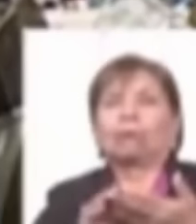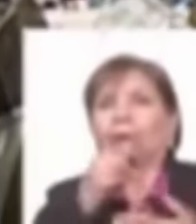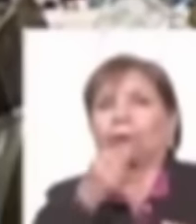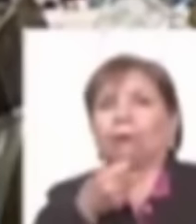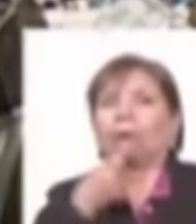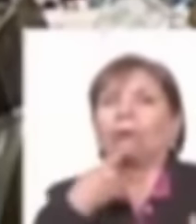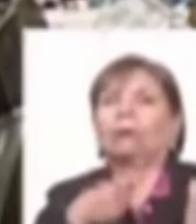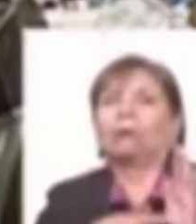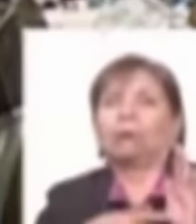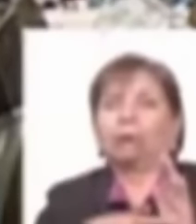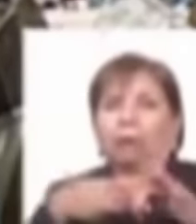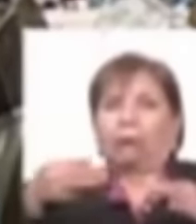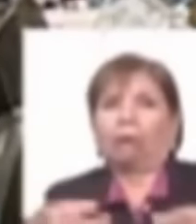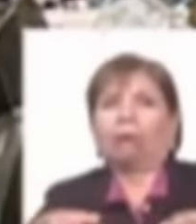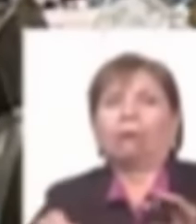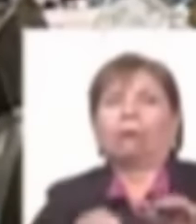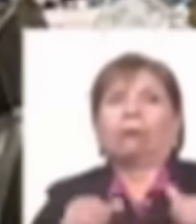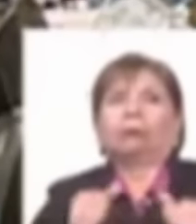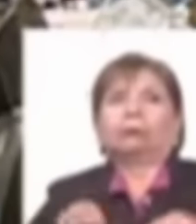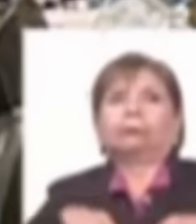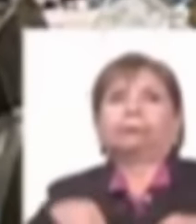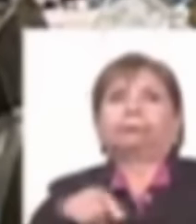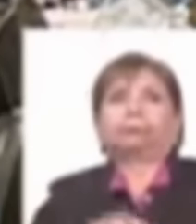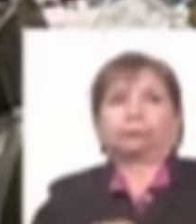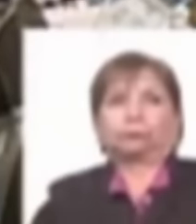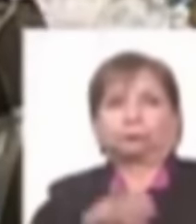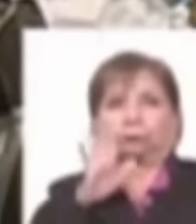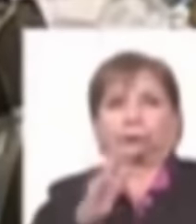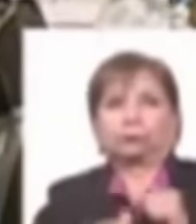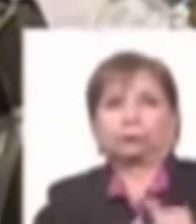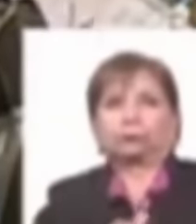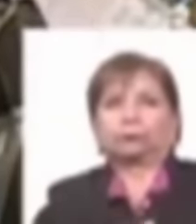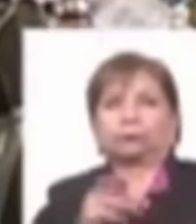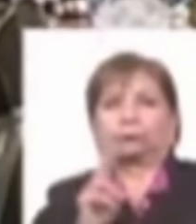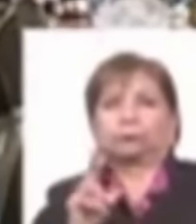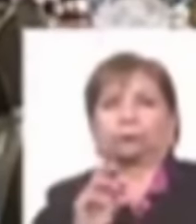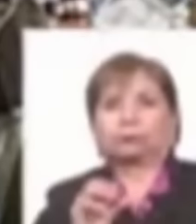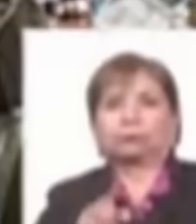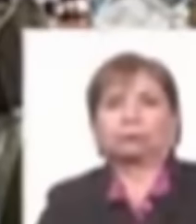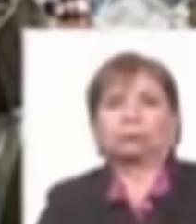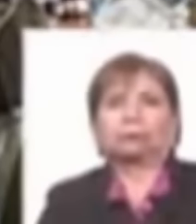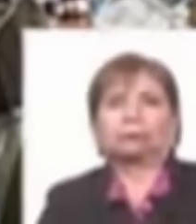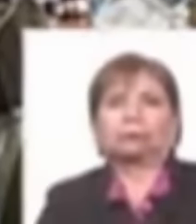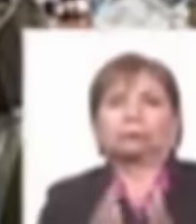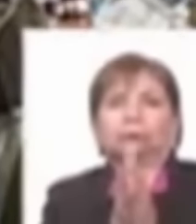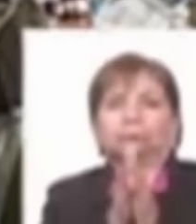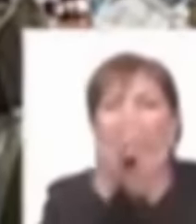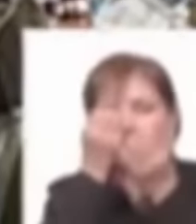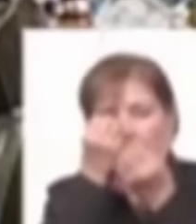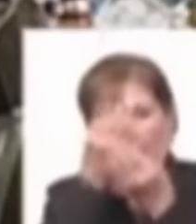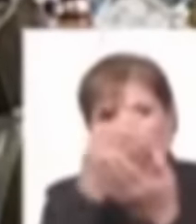de la entrevista, había señalado que efectivamente accedía por el tiempo de 5 años. Esta resolución, este pedido de